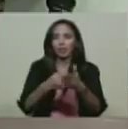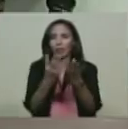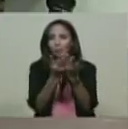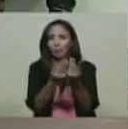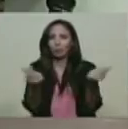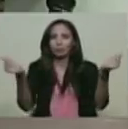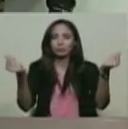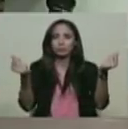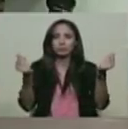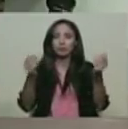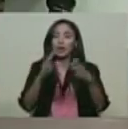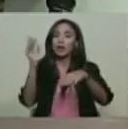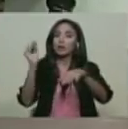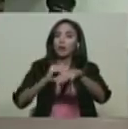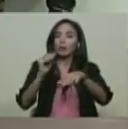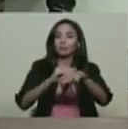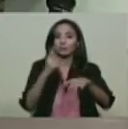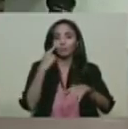Cuidado,